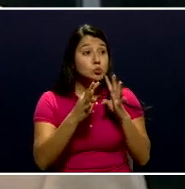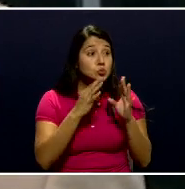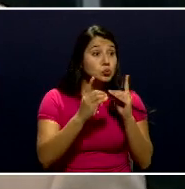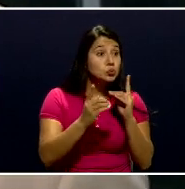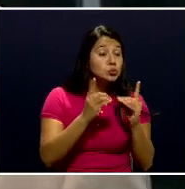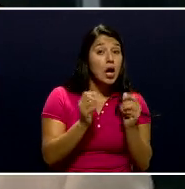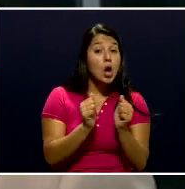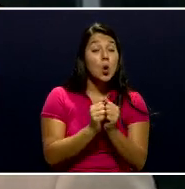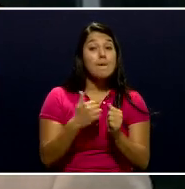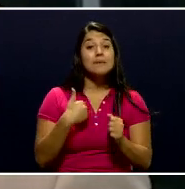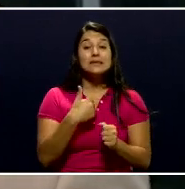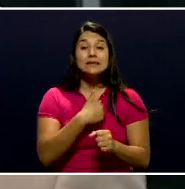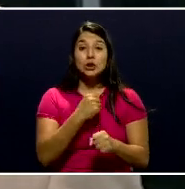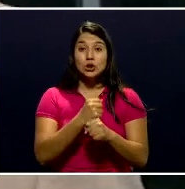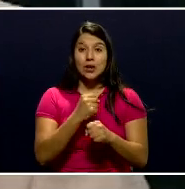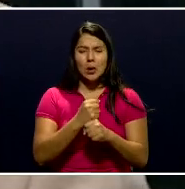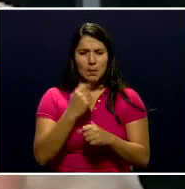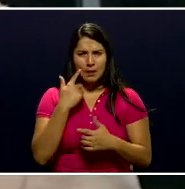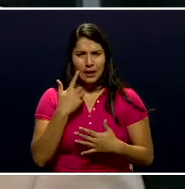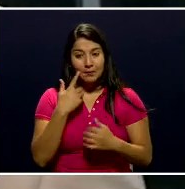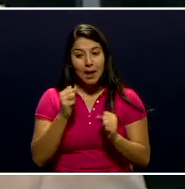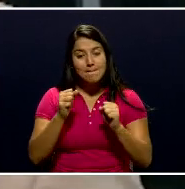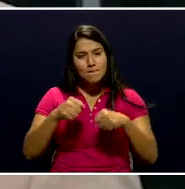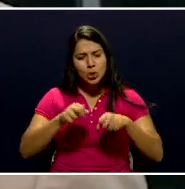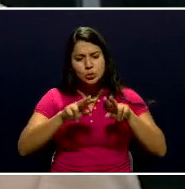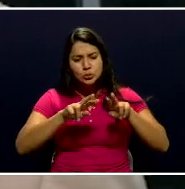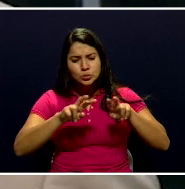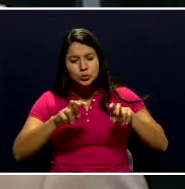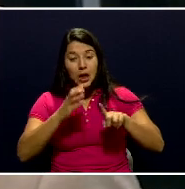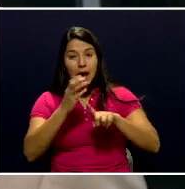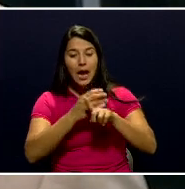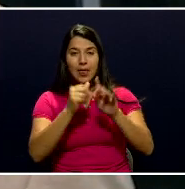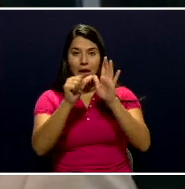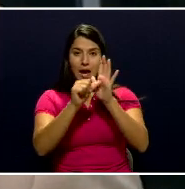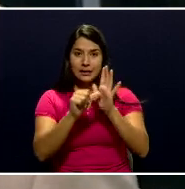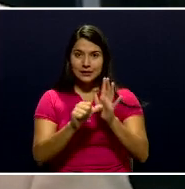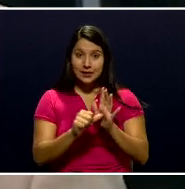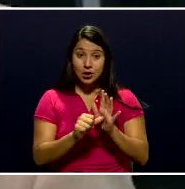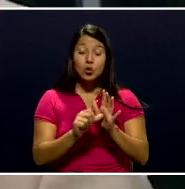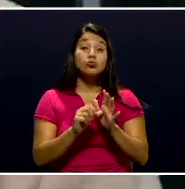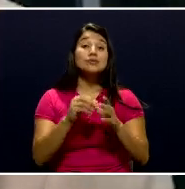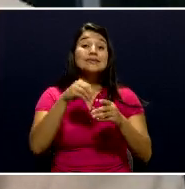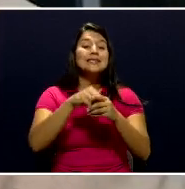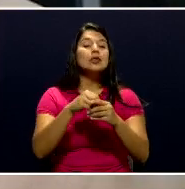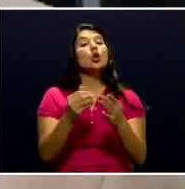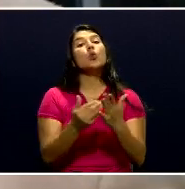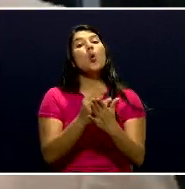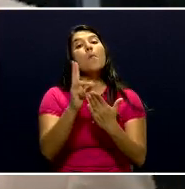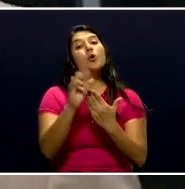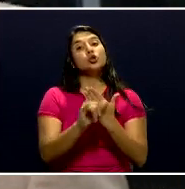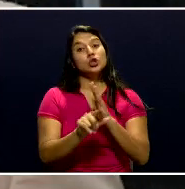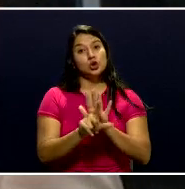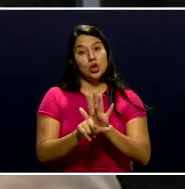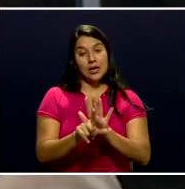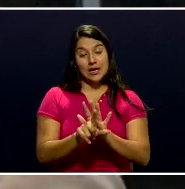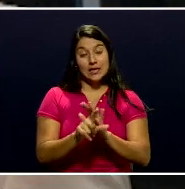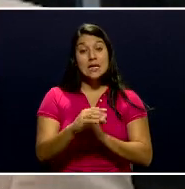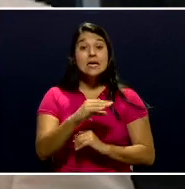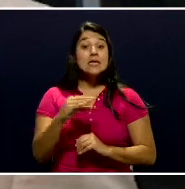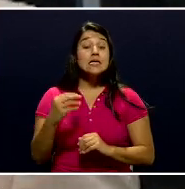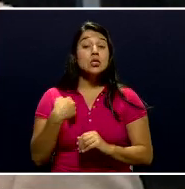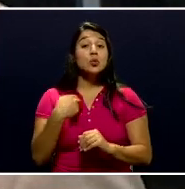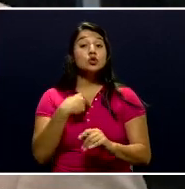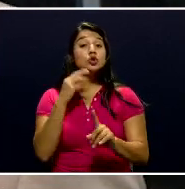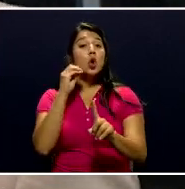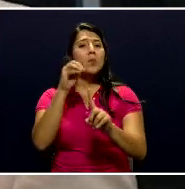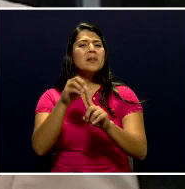con el Ministerio de Trabajo para revisar cada uno de los artículos del nuevo proyecto de ley que fue presentado hace unas horas. Y bueno, el objetivo